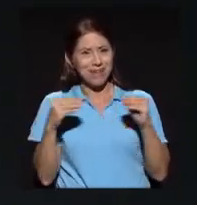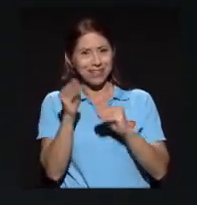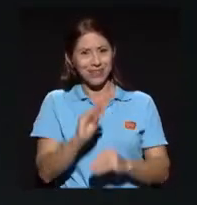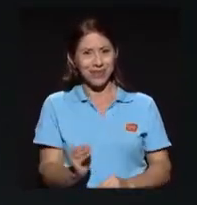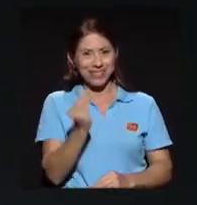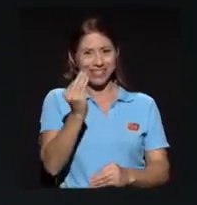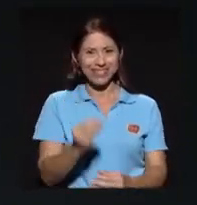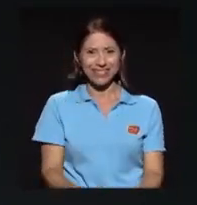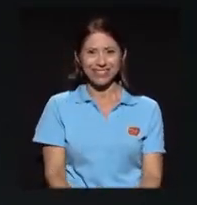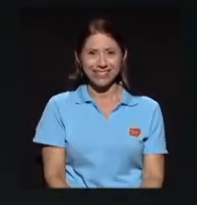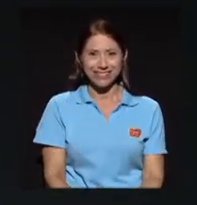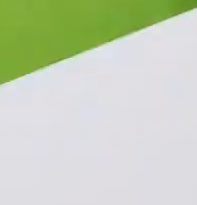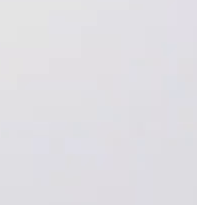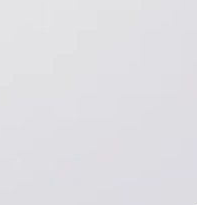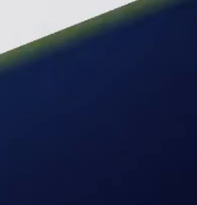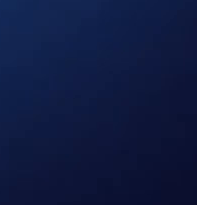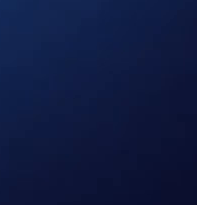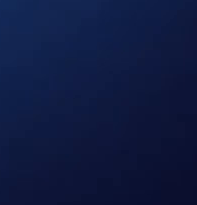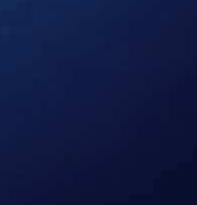Regresamos.